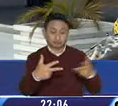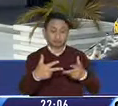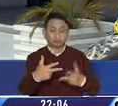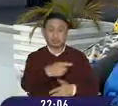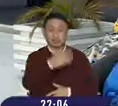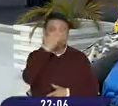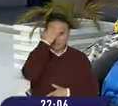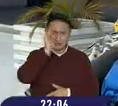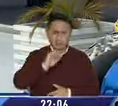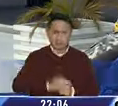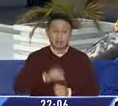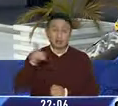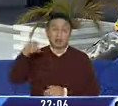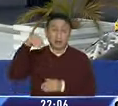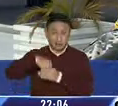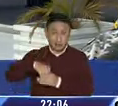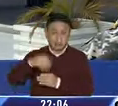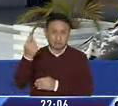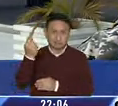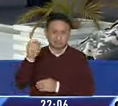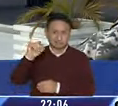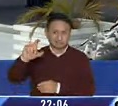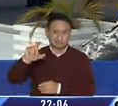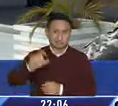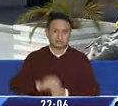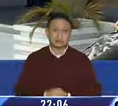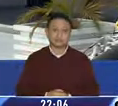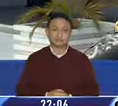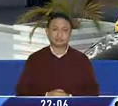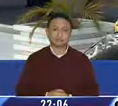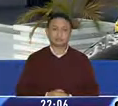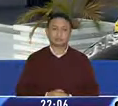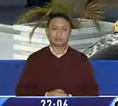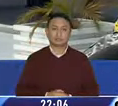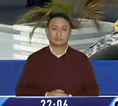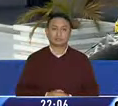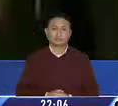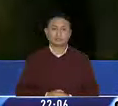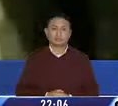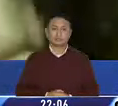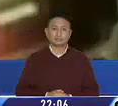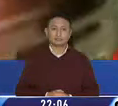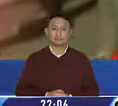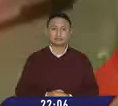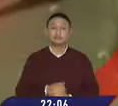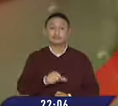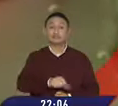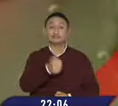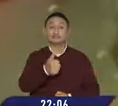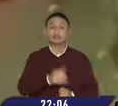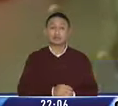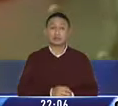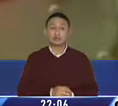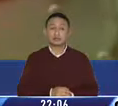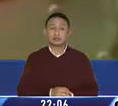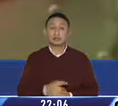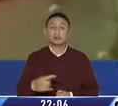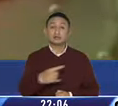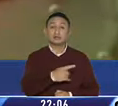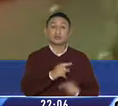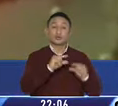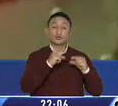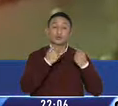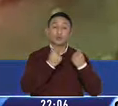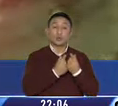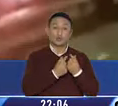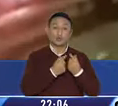sabían o tenían conocimiento que estaba trasladando una considerable cantidad de dinero. En otro caso, el accionar delictivo de una supuesta